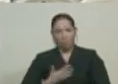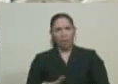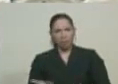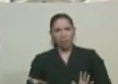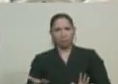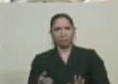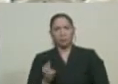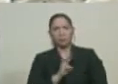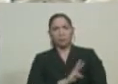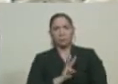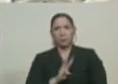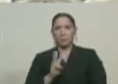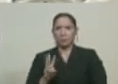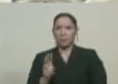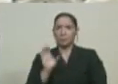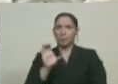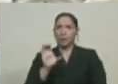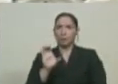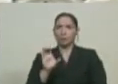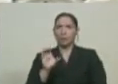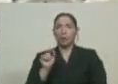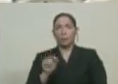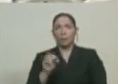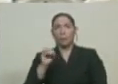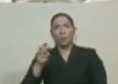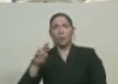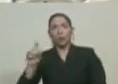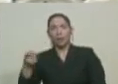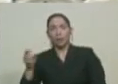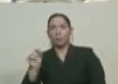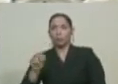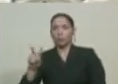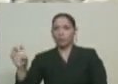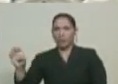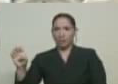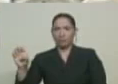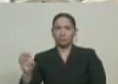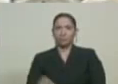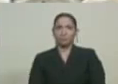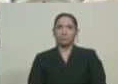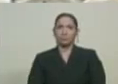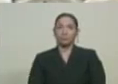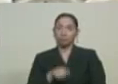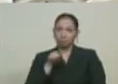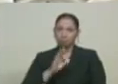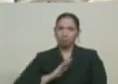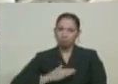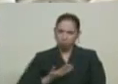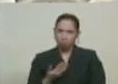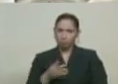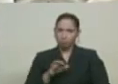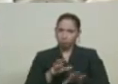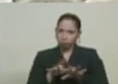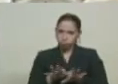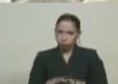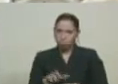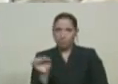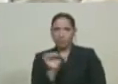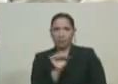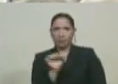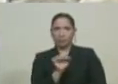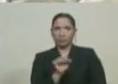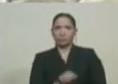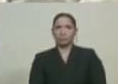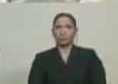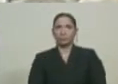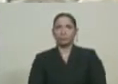a la página de patria.rg.ve y allí realizar el registro de su vehículo. Bueno,